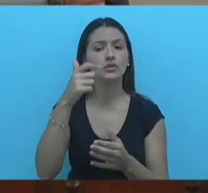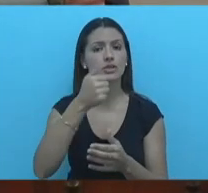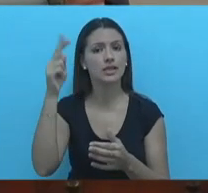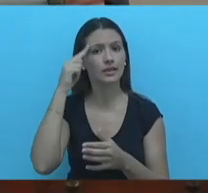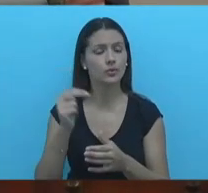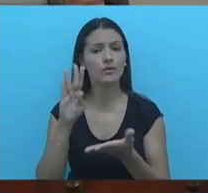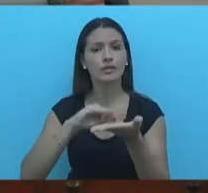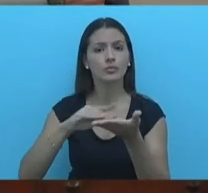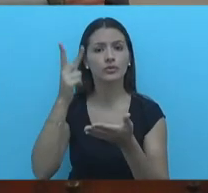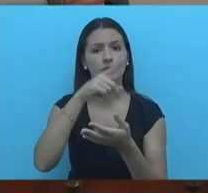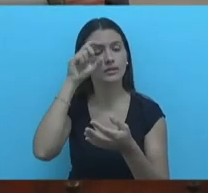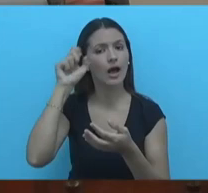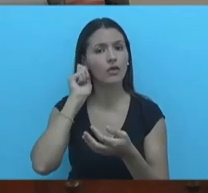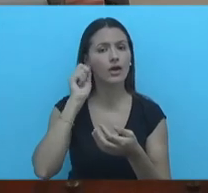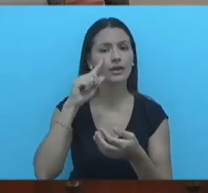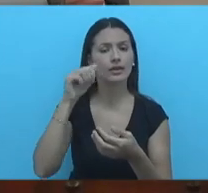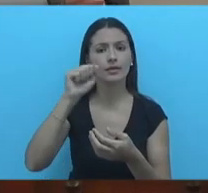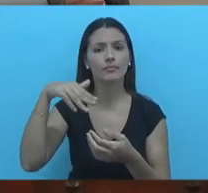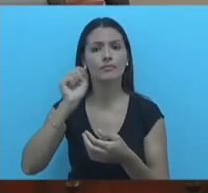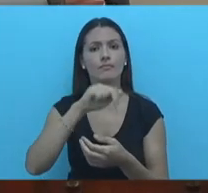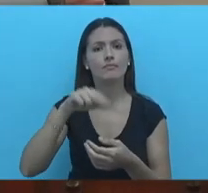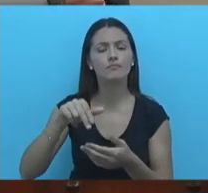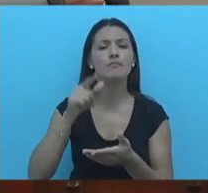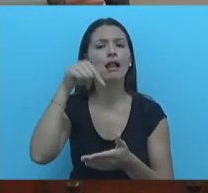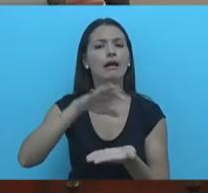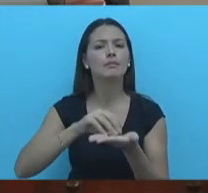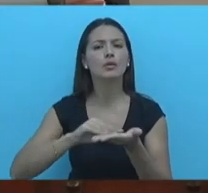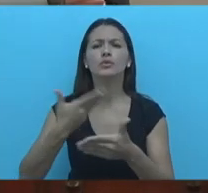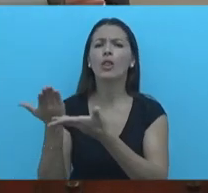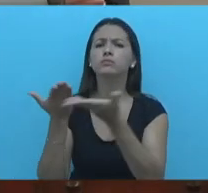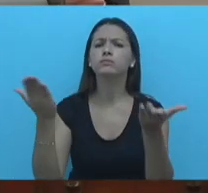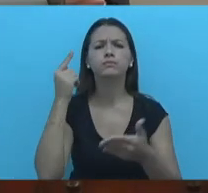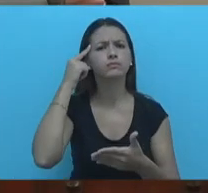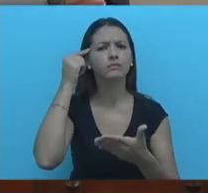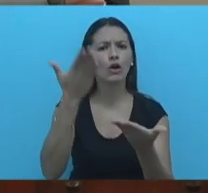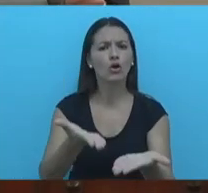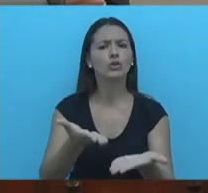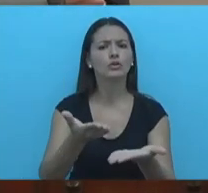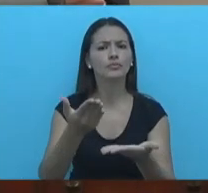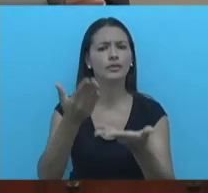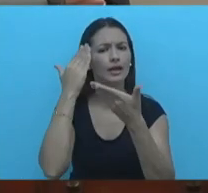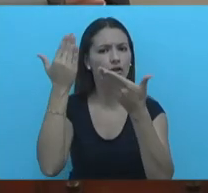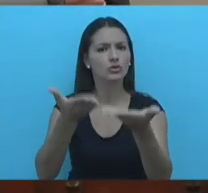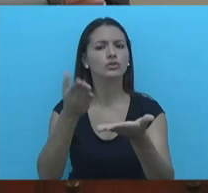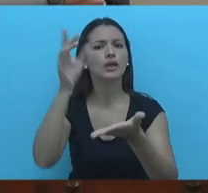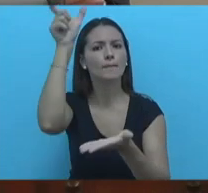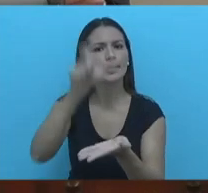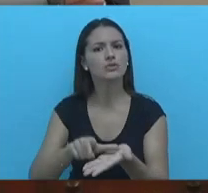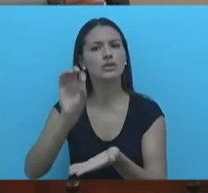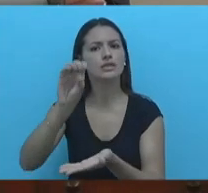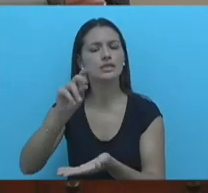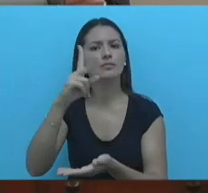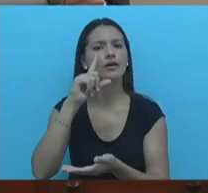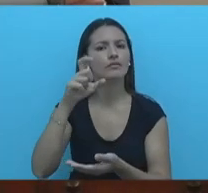34.169 del diputado Ejimán, por el cual esta Cámara manifiesta su beneplácito y reconocimiento al señor Víctor Buzo,